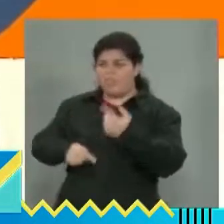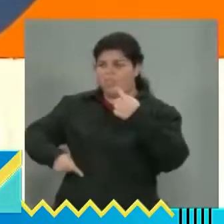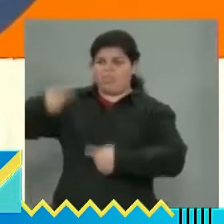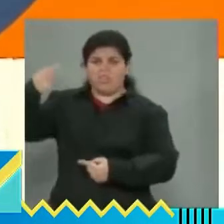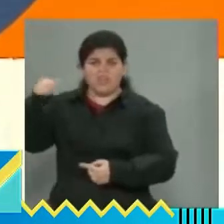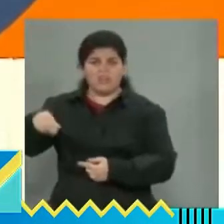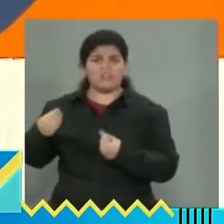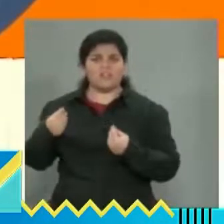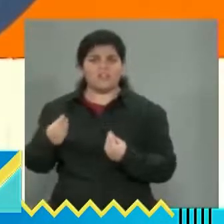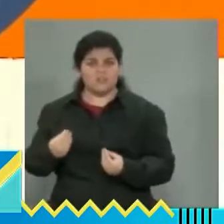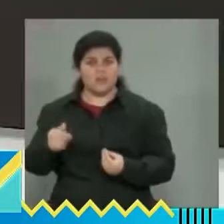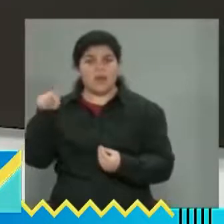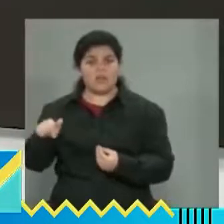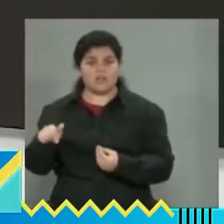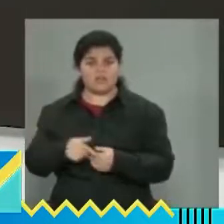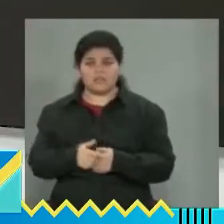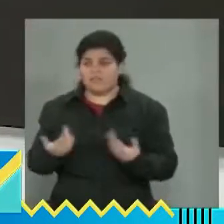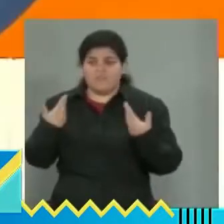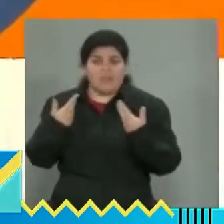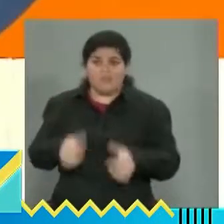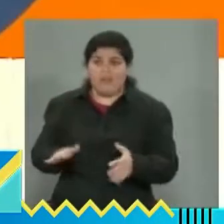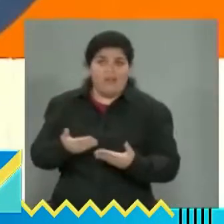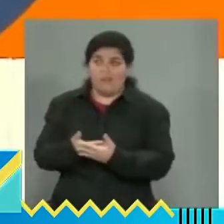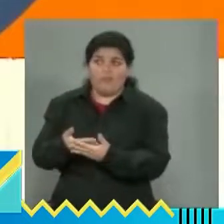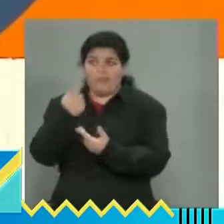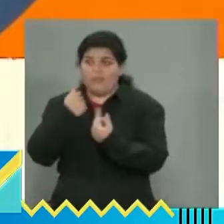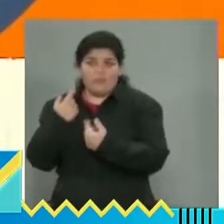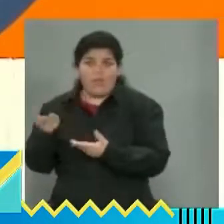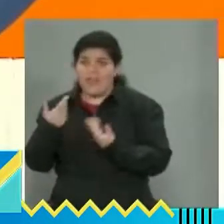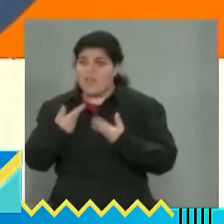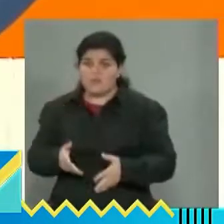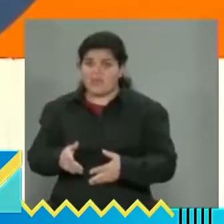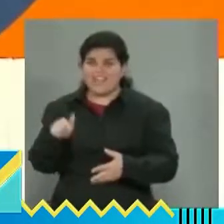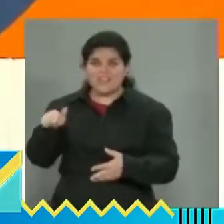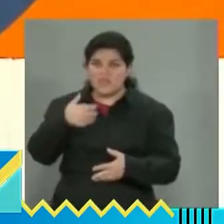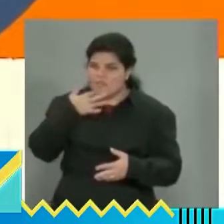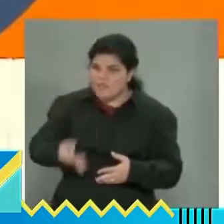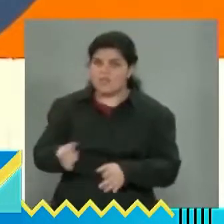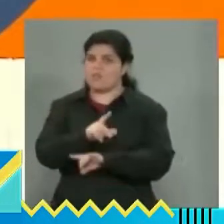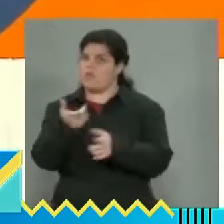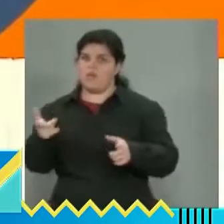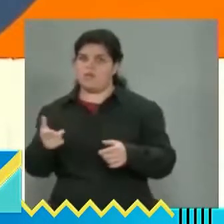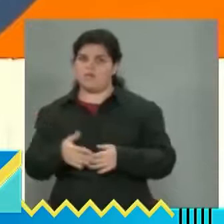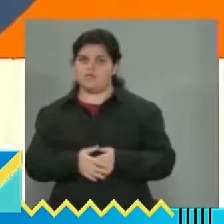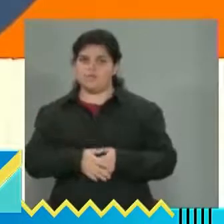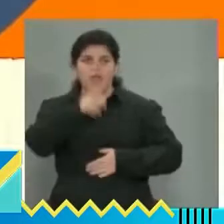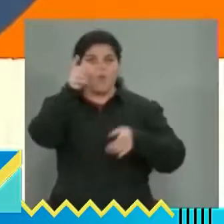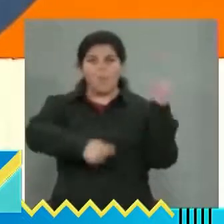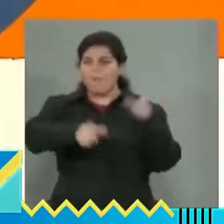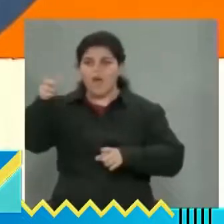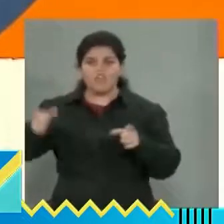en un lugar en donde uno puede decir, pero eso es un hecho natural. No hay hecho natural. En el mundo humano no hay hecho